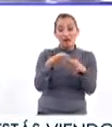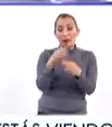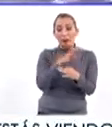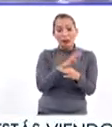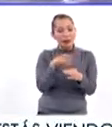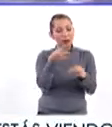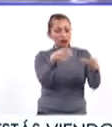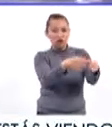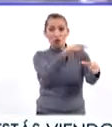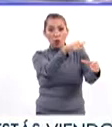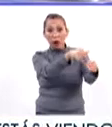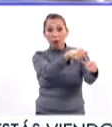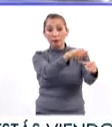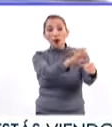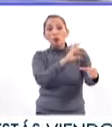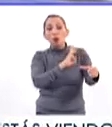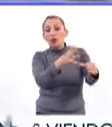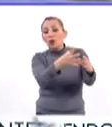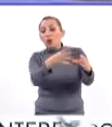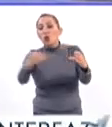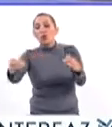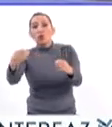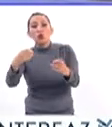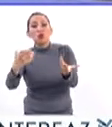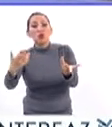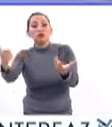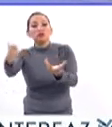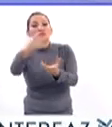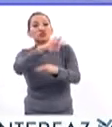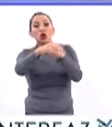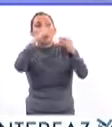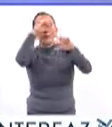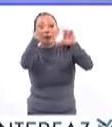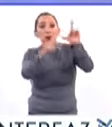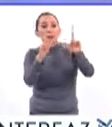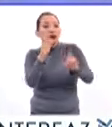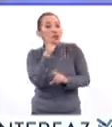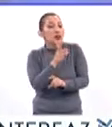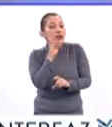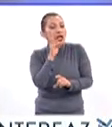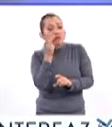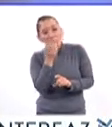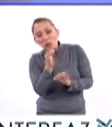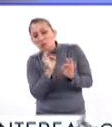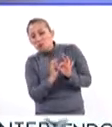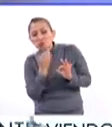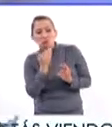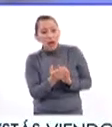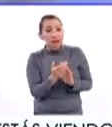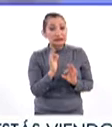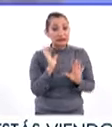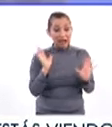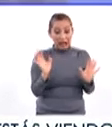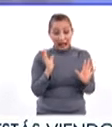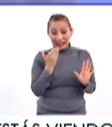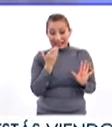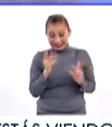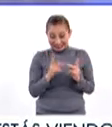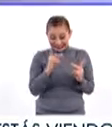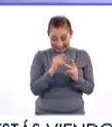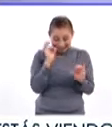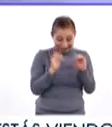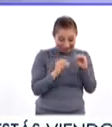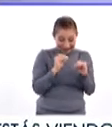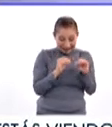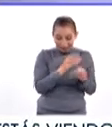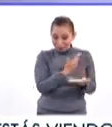pueden ser explorados, experimentados a nivel de cada una de las entidades federativas porque es un laboratorio muy concreto y una vez de que se logre perfeccionar y